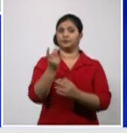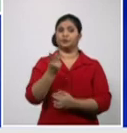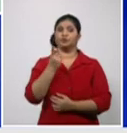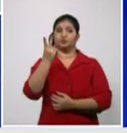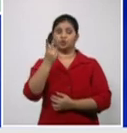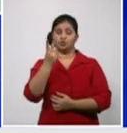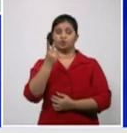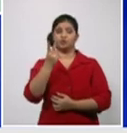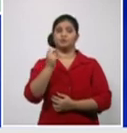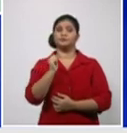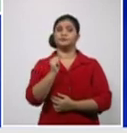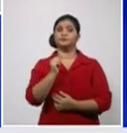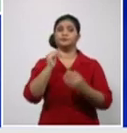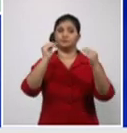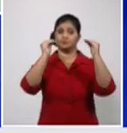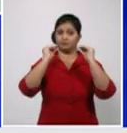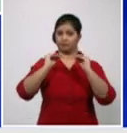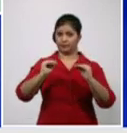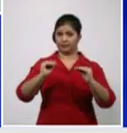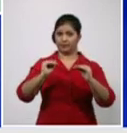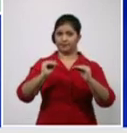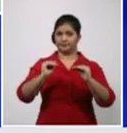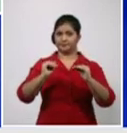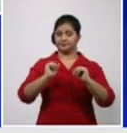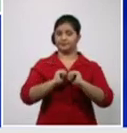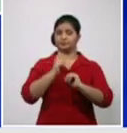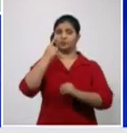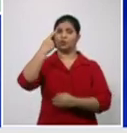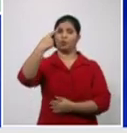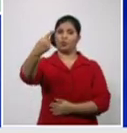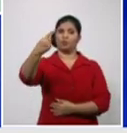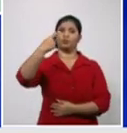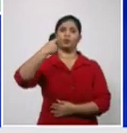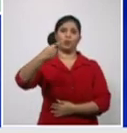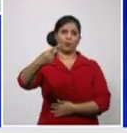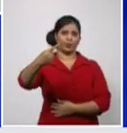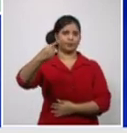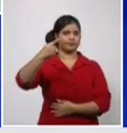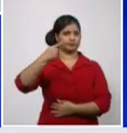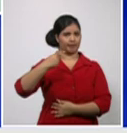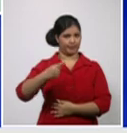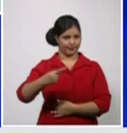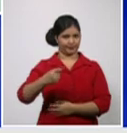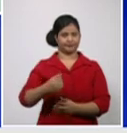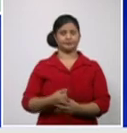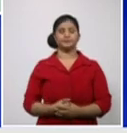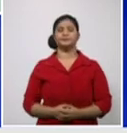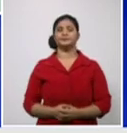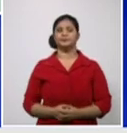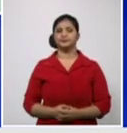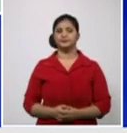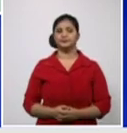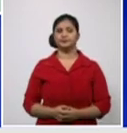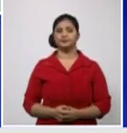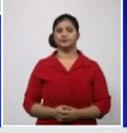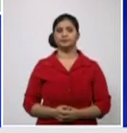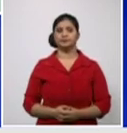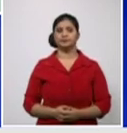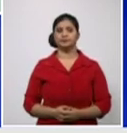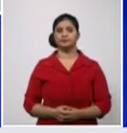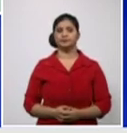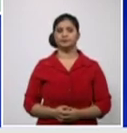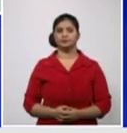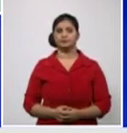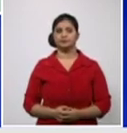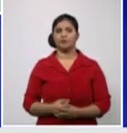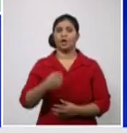Tahuasco y 1 de Camajuaní, 1 de Fomento y 1 de Yaguajay. 2 de Tahuasco,